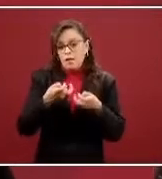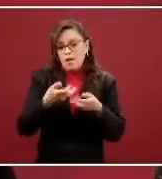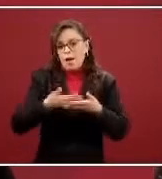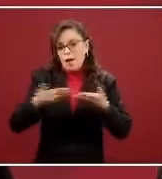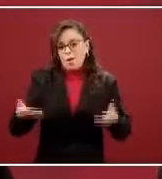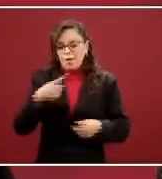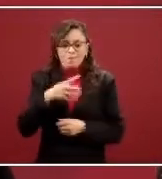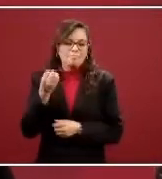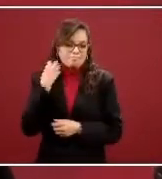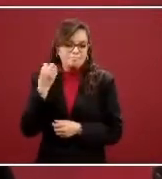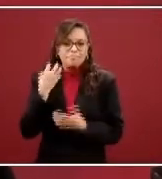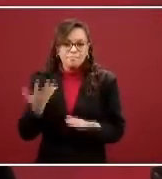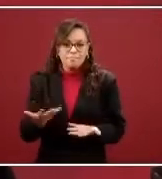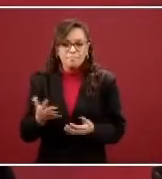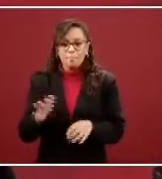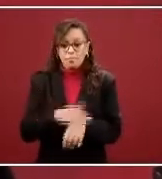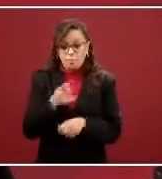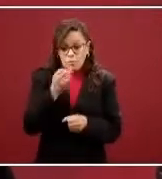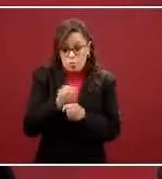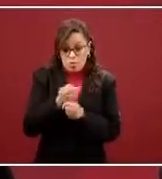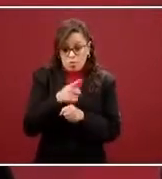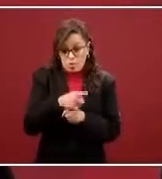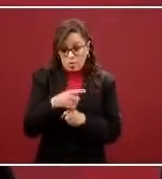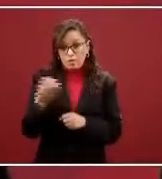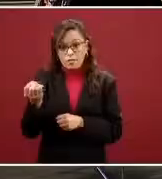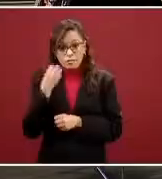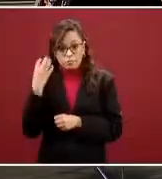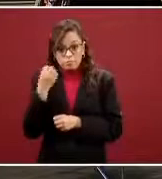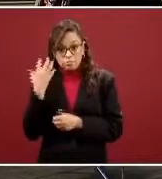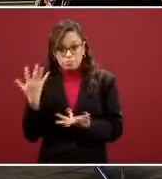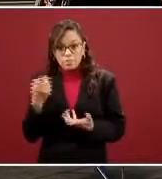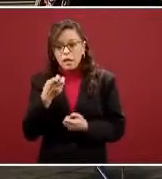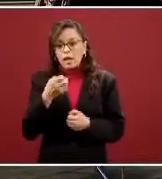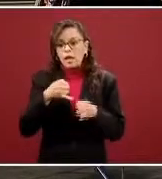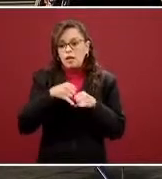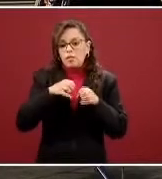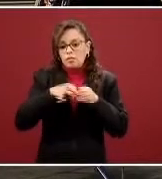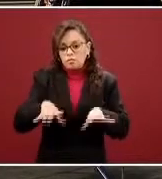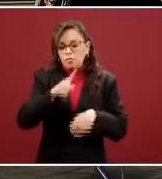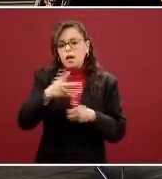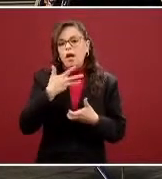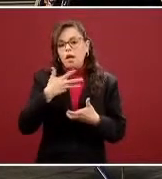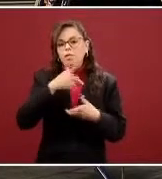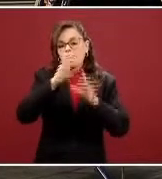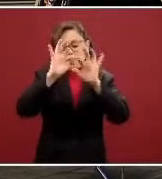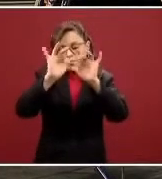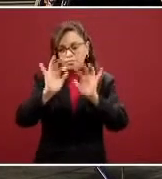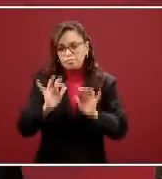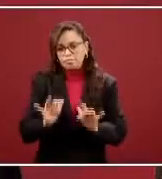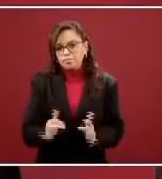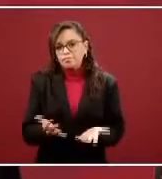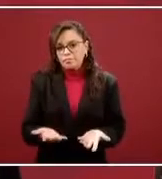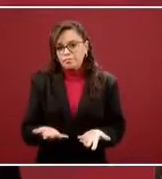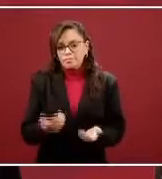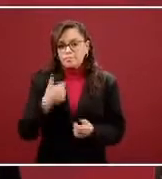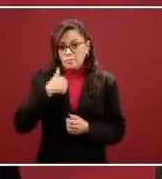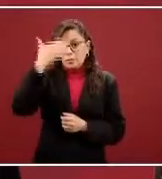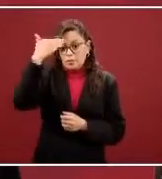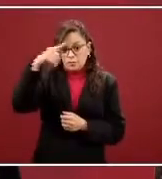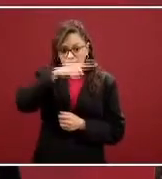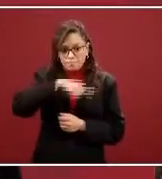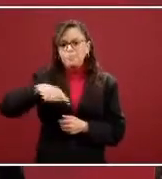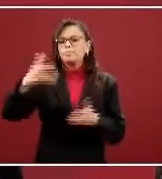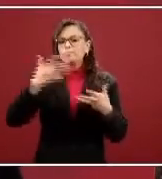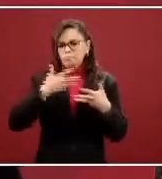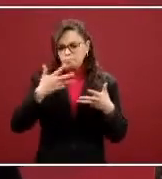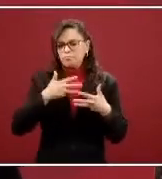como comentaba, mientras estamos en la conferencia, toda esta información se está procesando. Entonces, sabemos que en su momento hay estos